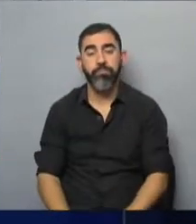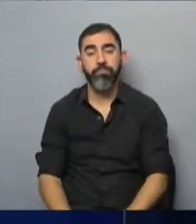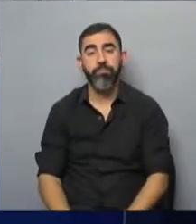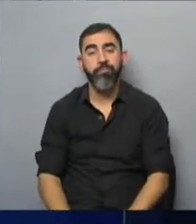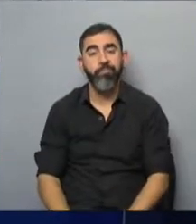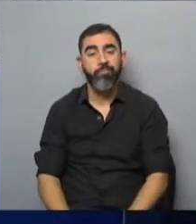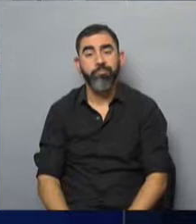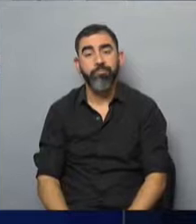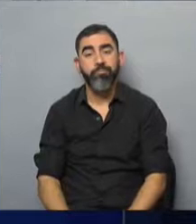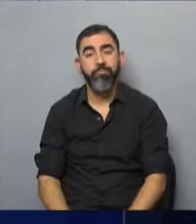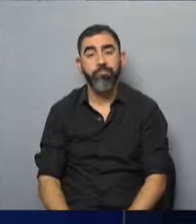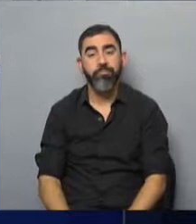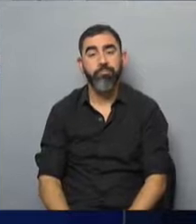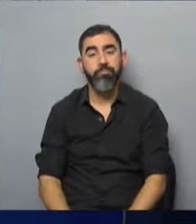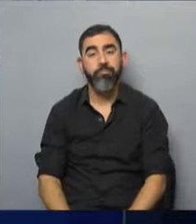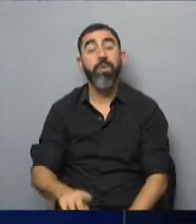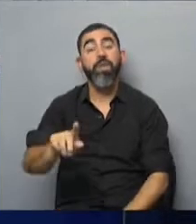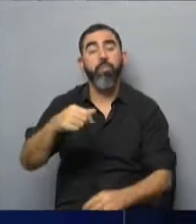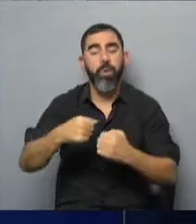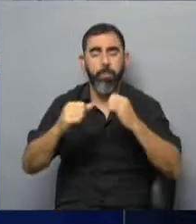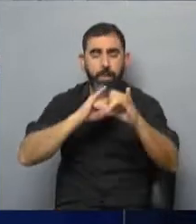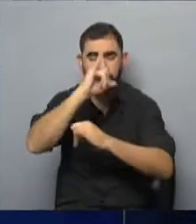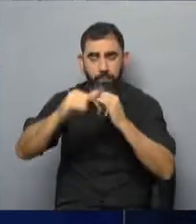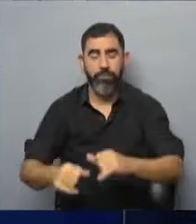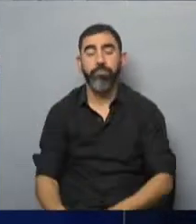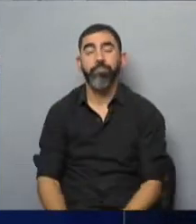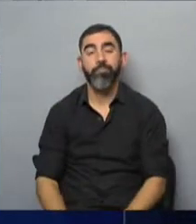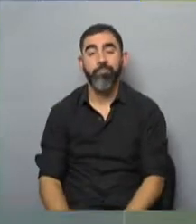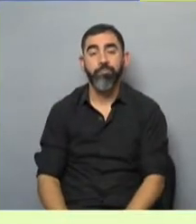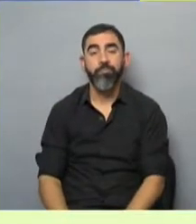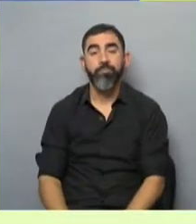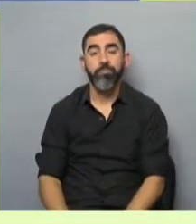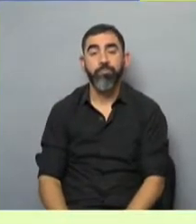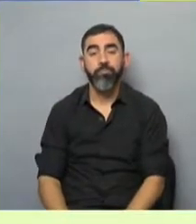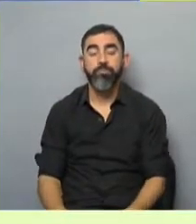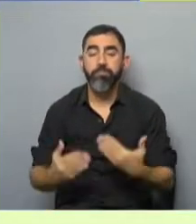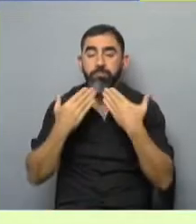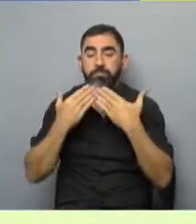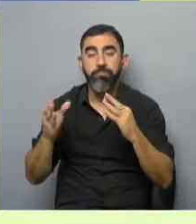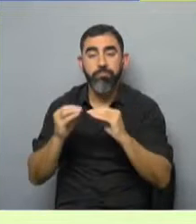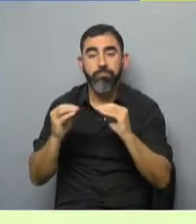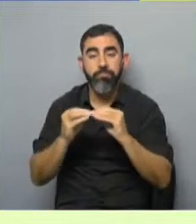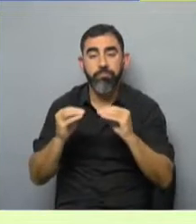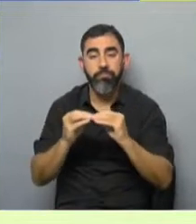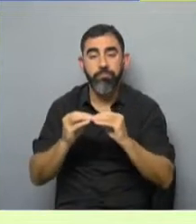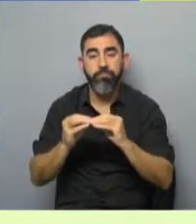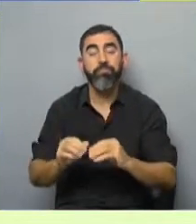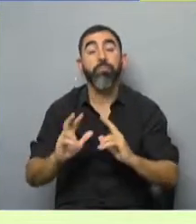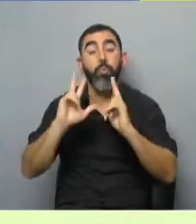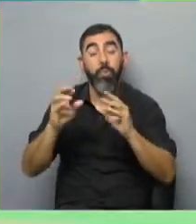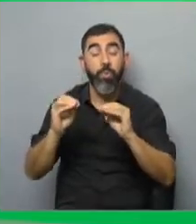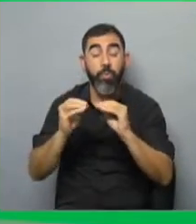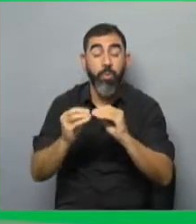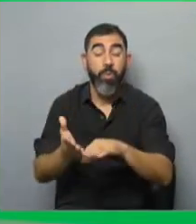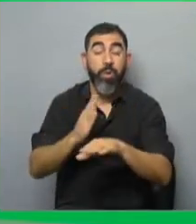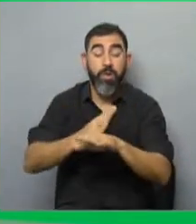la órbita de un juzgado de lo contencioso administrativo. En instantes ampliamos la información. Muchas gracias, Mauricio. Y como bien decía nuestro